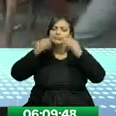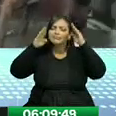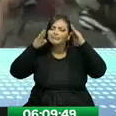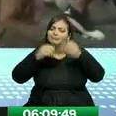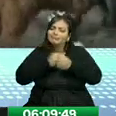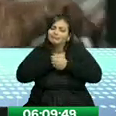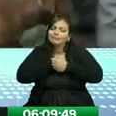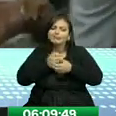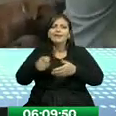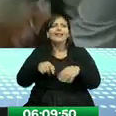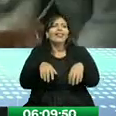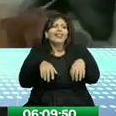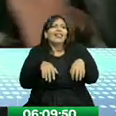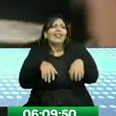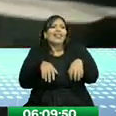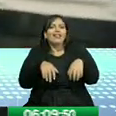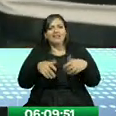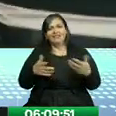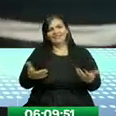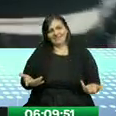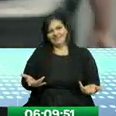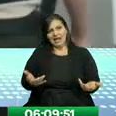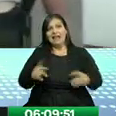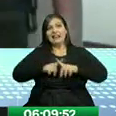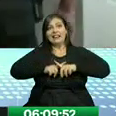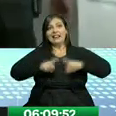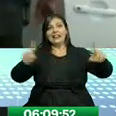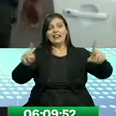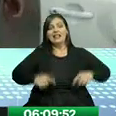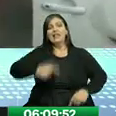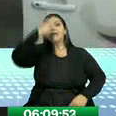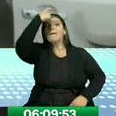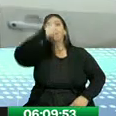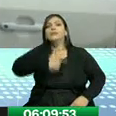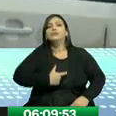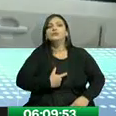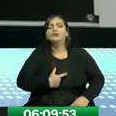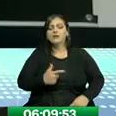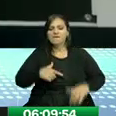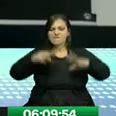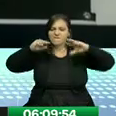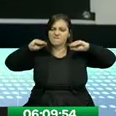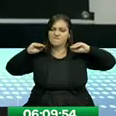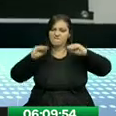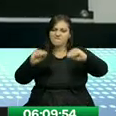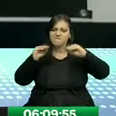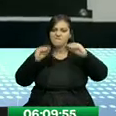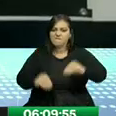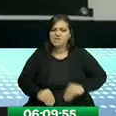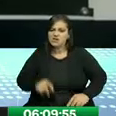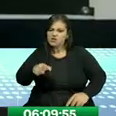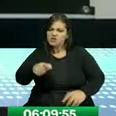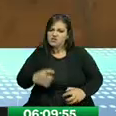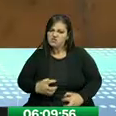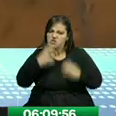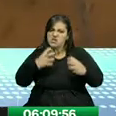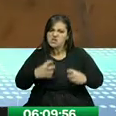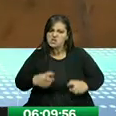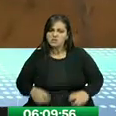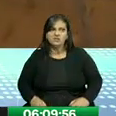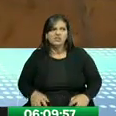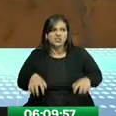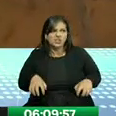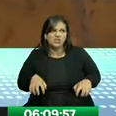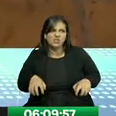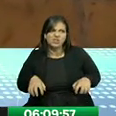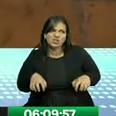otros perros, lo hacen poner más enojados, más bravos a todos los animales. Le van a comer ají gallinazo. Y hay algunos, espérate una cosa que te voy a